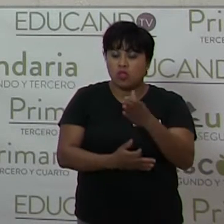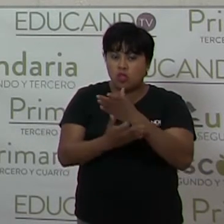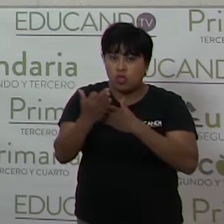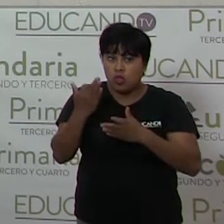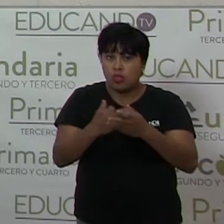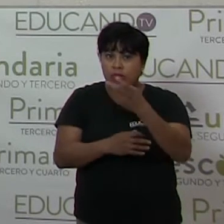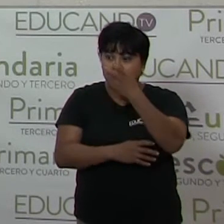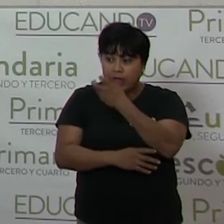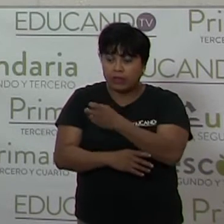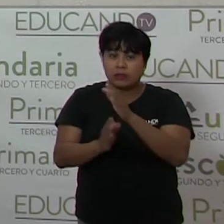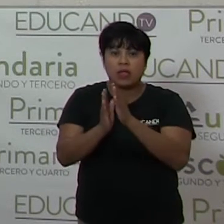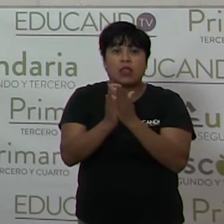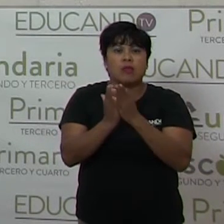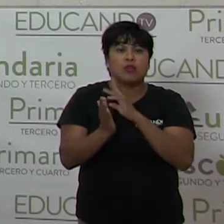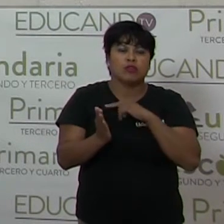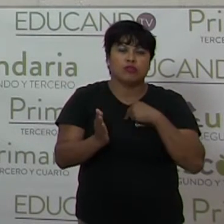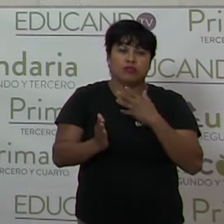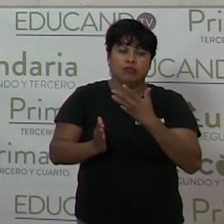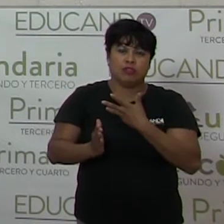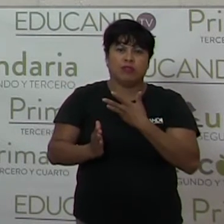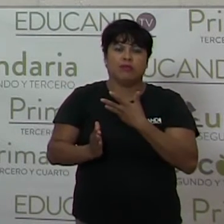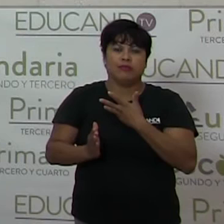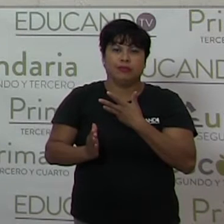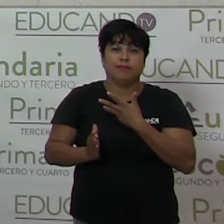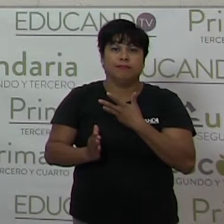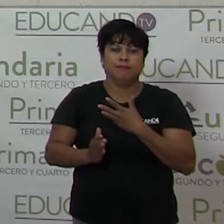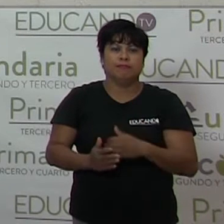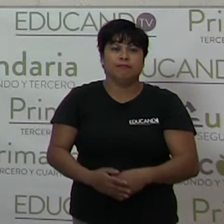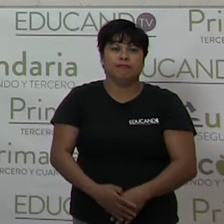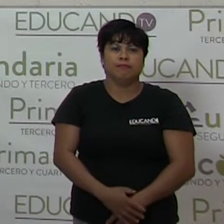todos estos son nuestros libros que tenemos